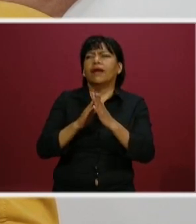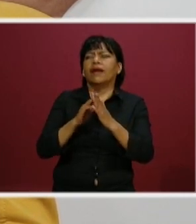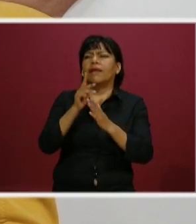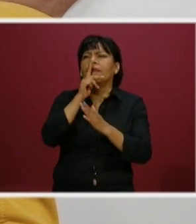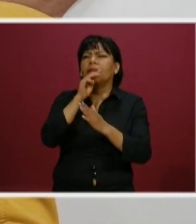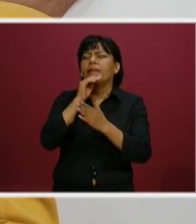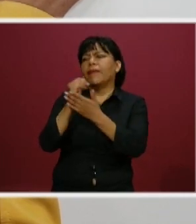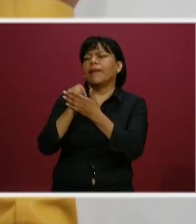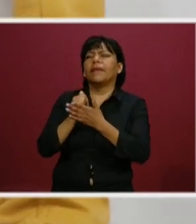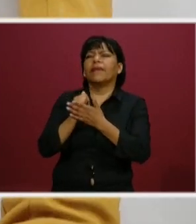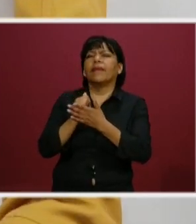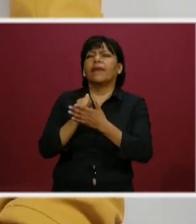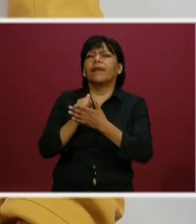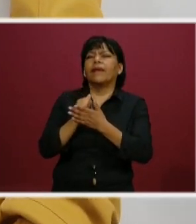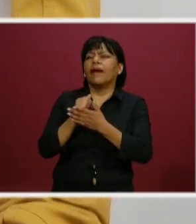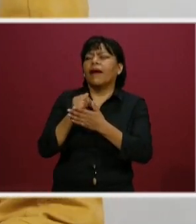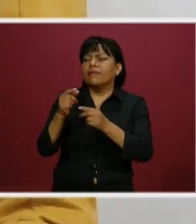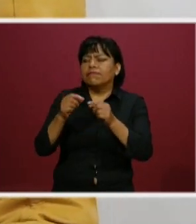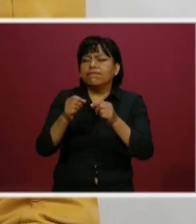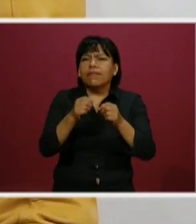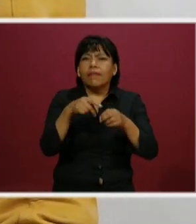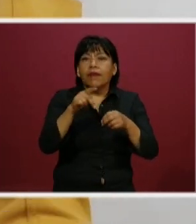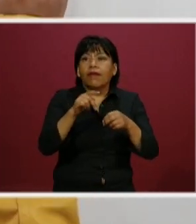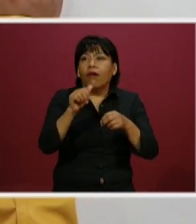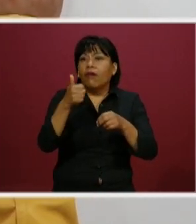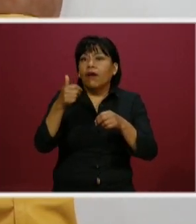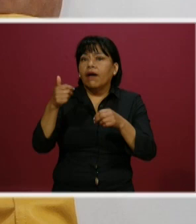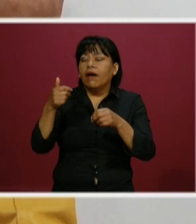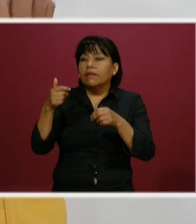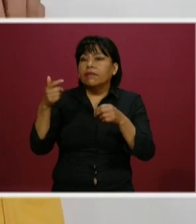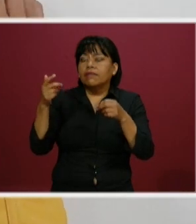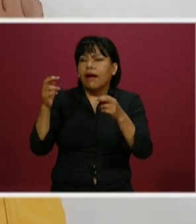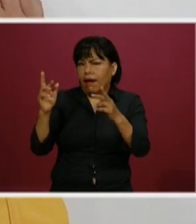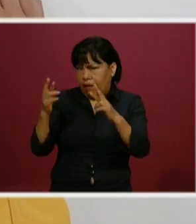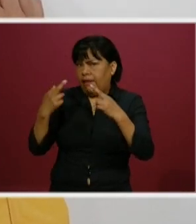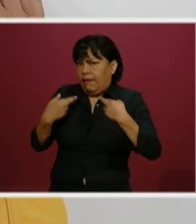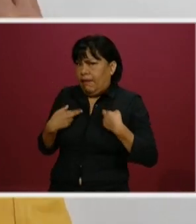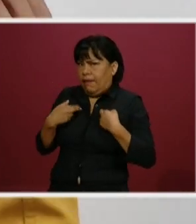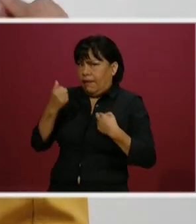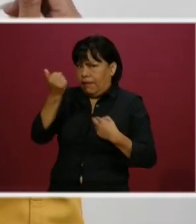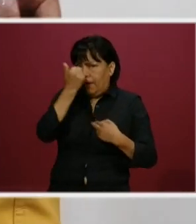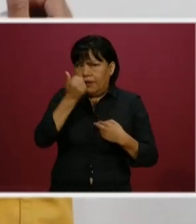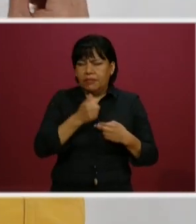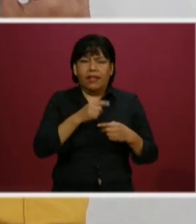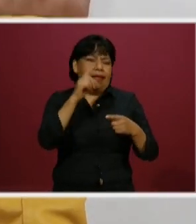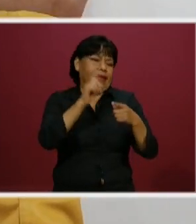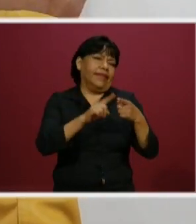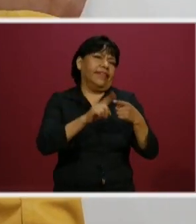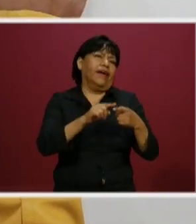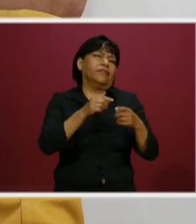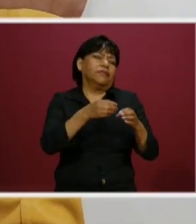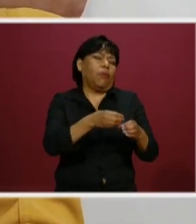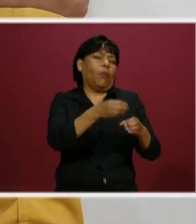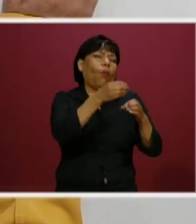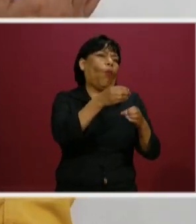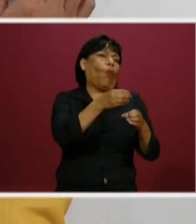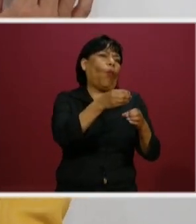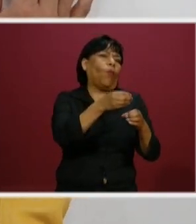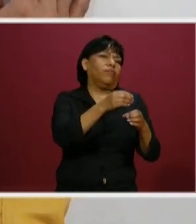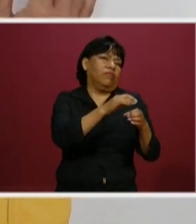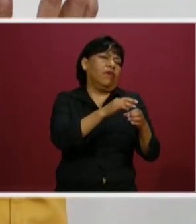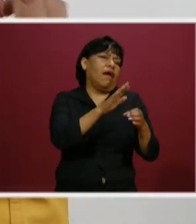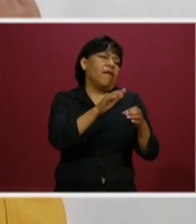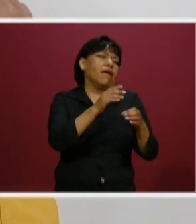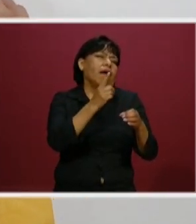mis papás pero también algunas me la regalaron los alumnos que le quitaron a sus botellas de donde